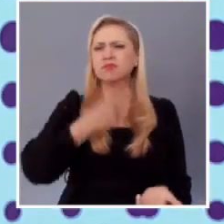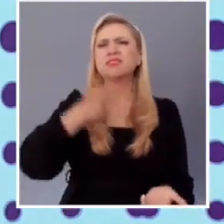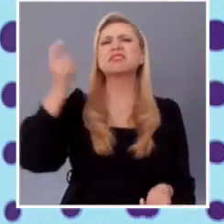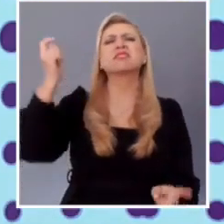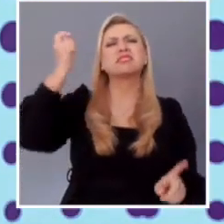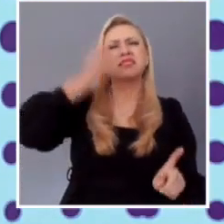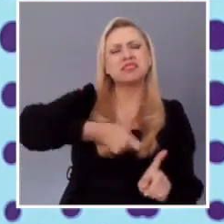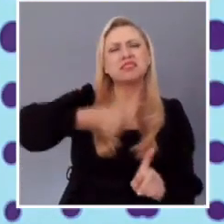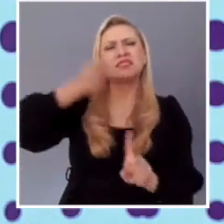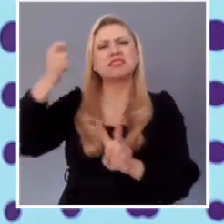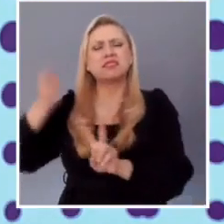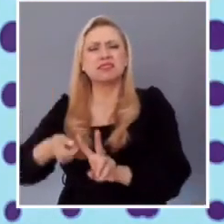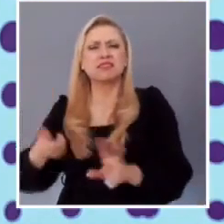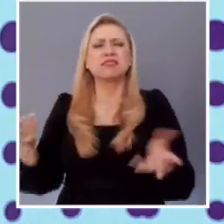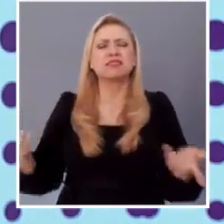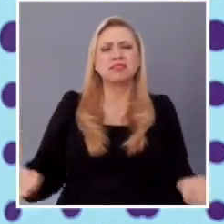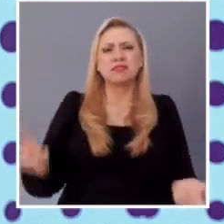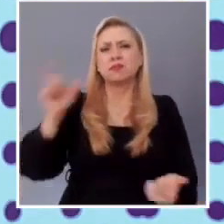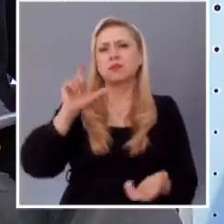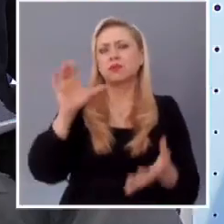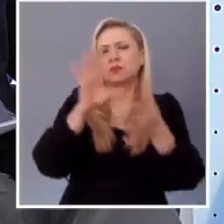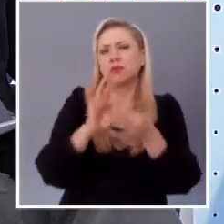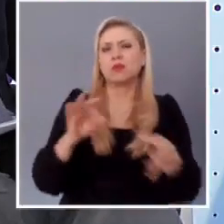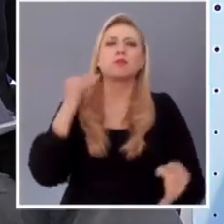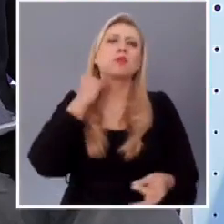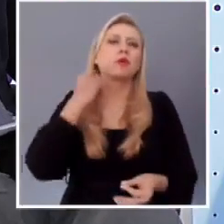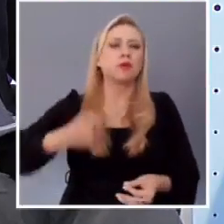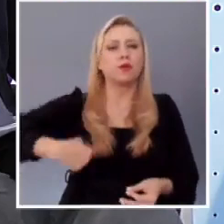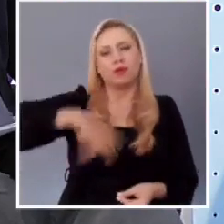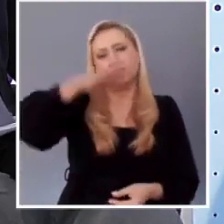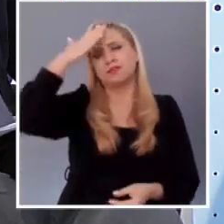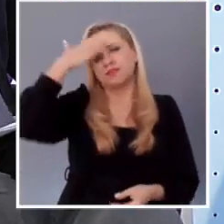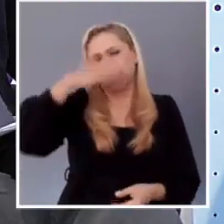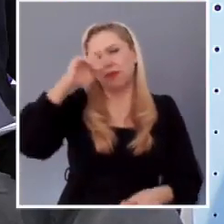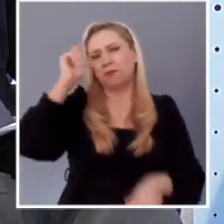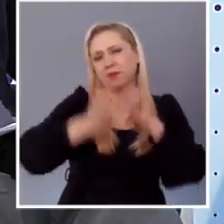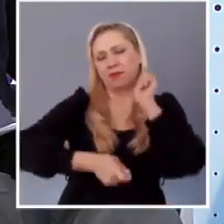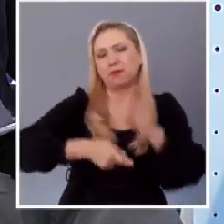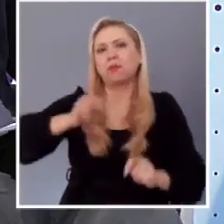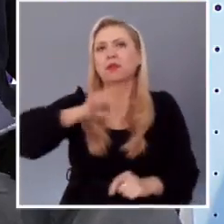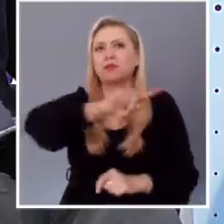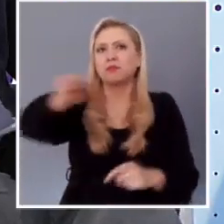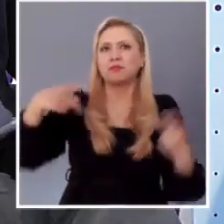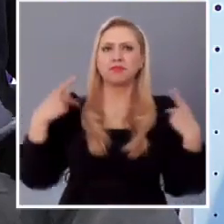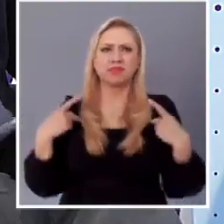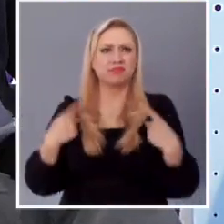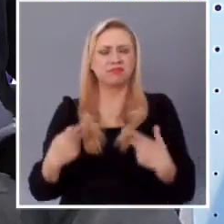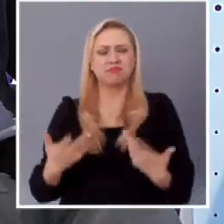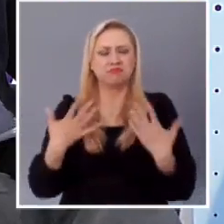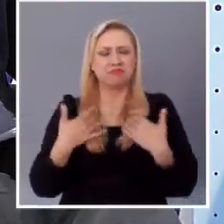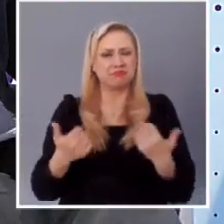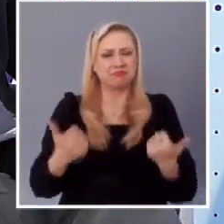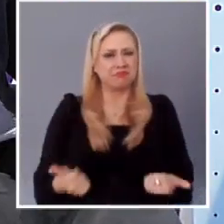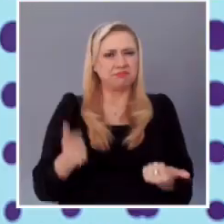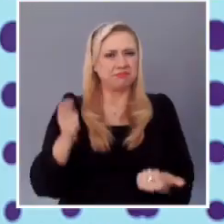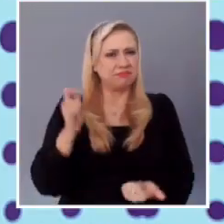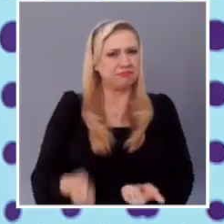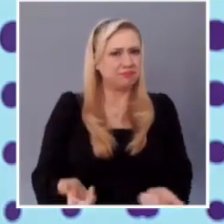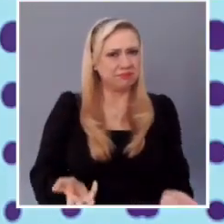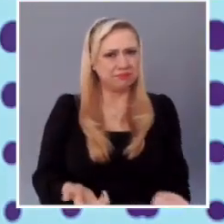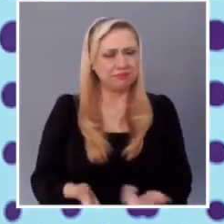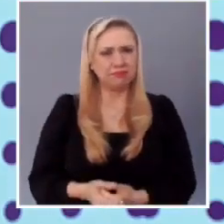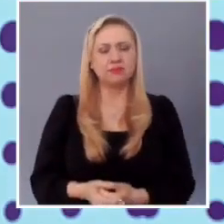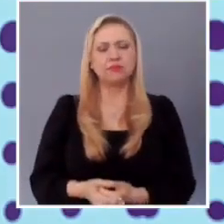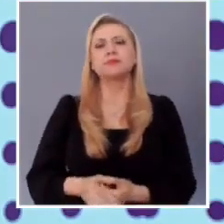digamos, cuando hablamos los abogados y abogadas o especialistas en la materia? ¿Y cuáles son las implicaciones, sobre todo, para los derechos humanos? Justamente